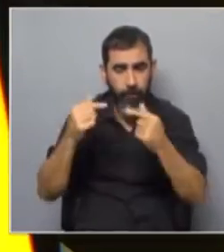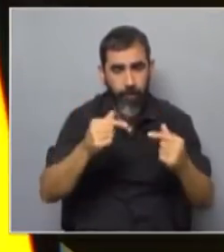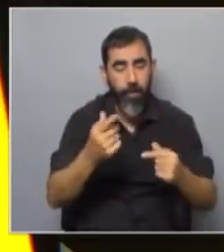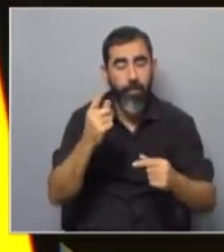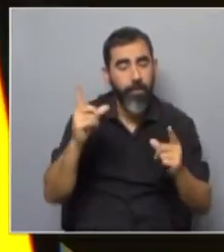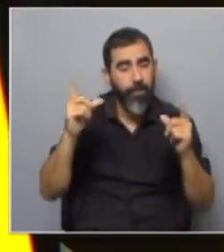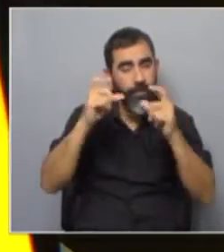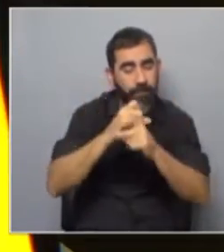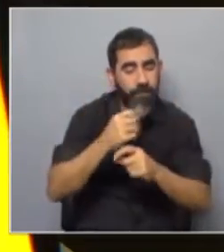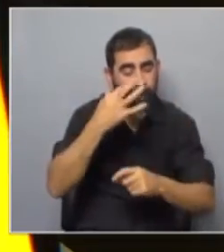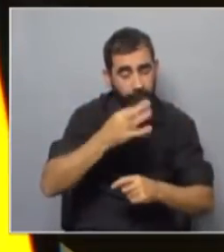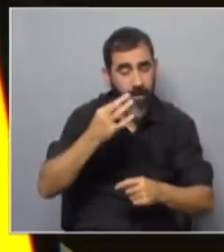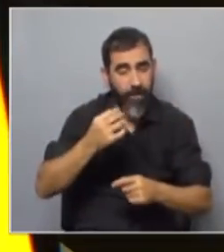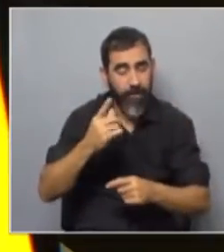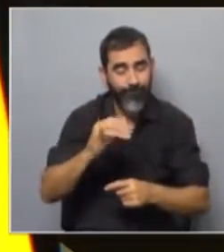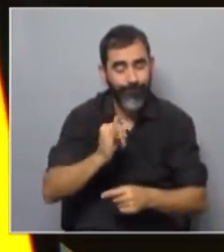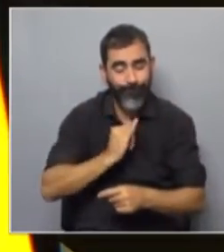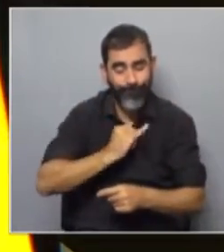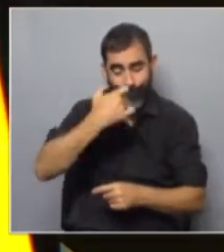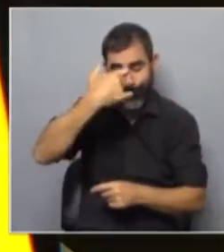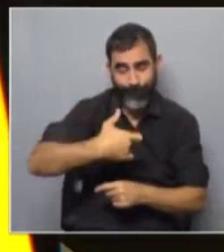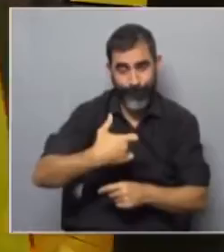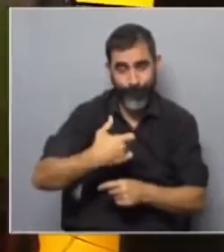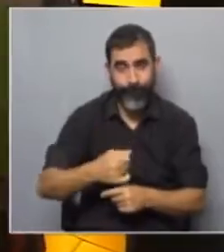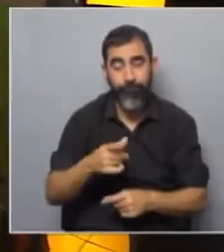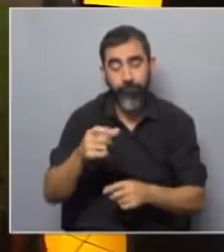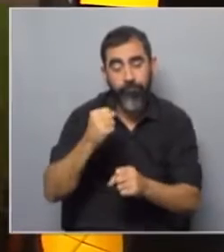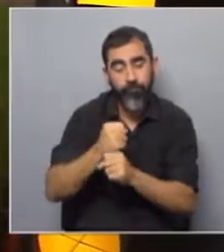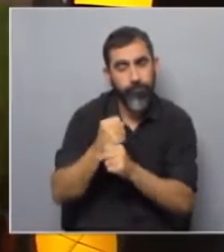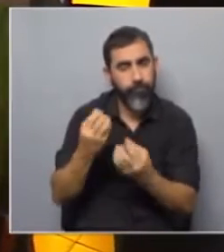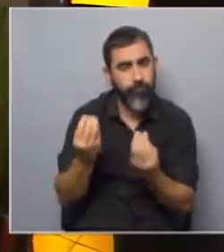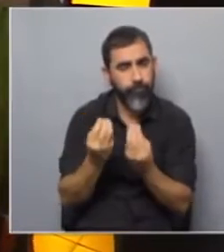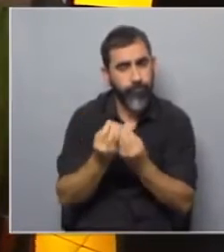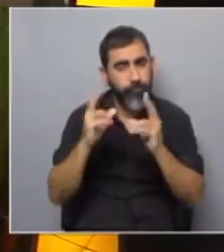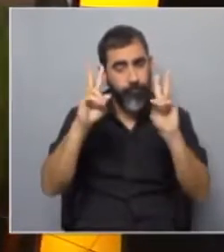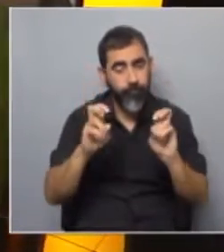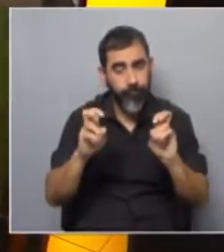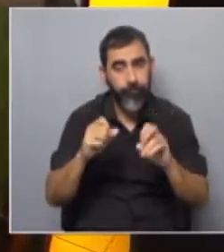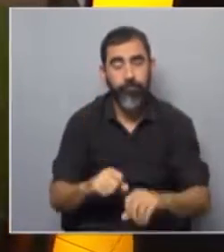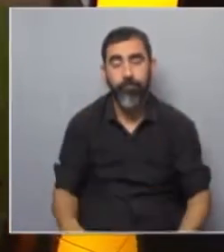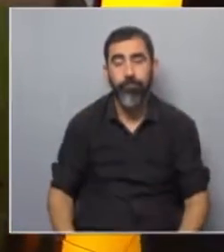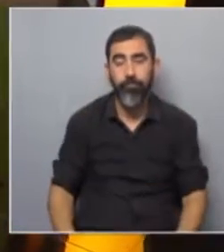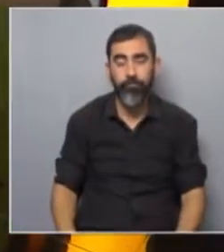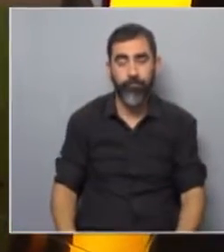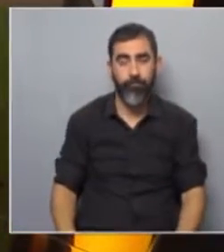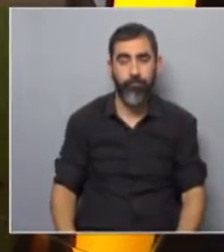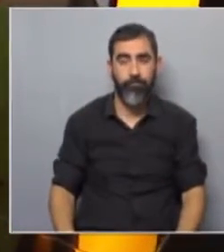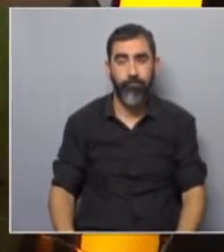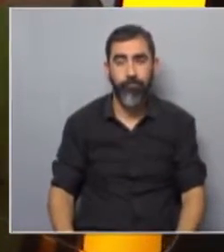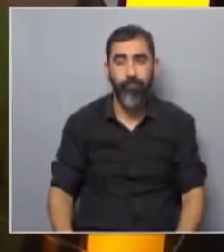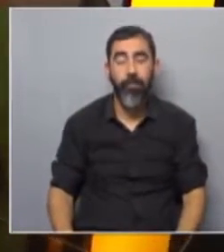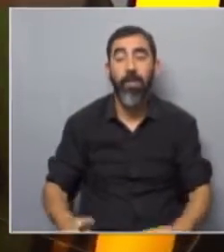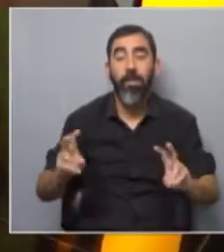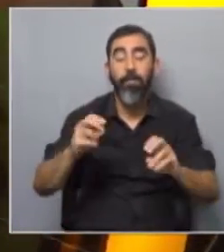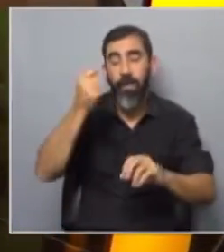nos cuesta, ¿no?, bajarlo a la identidad propia. Y ustedes, bueno, están trabajando mucho en esto, tanto en lo que son, y ya hemos hablado mucho y nos falta más, de cerritos